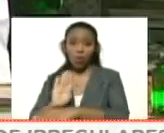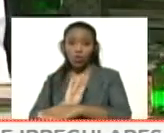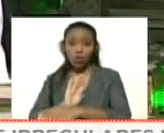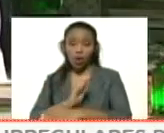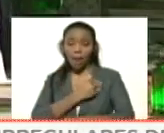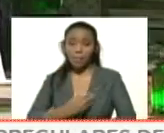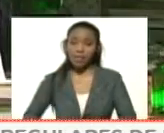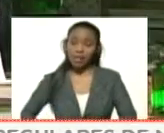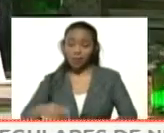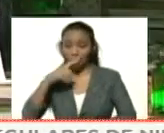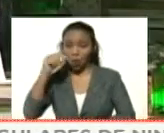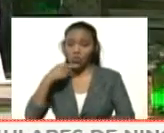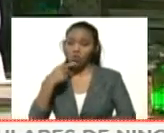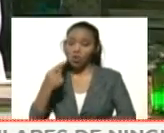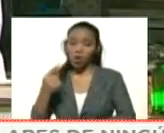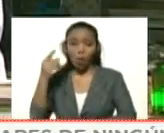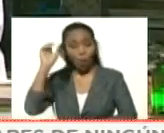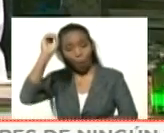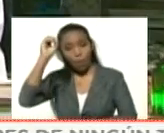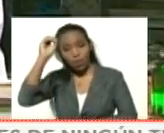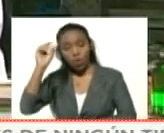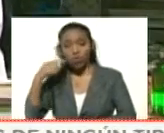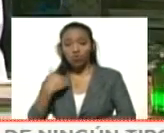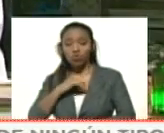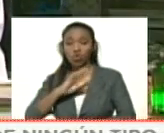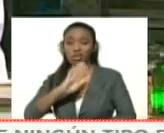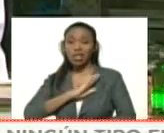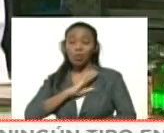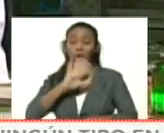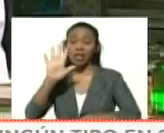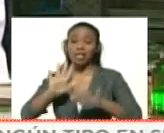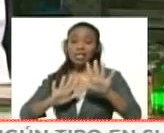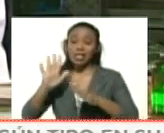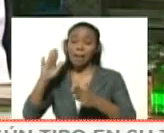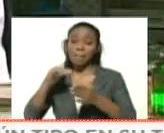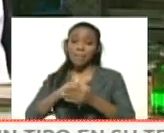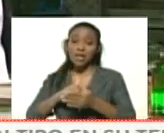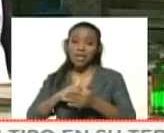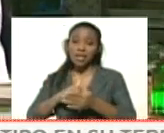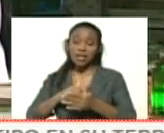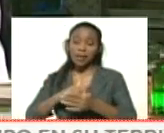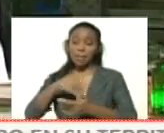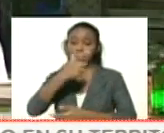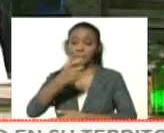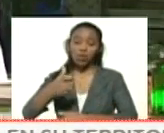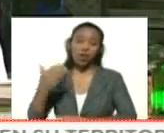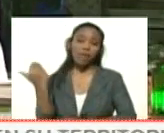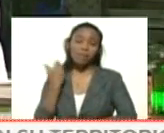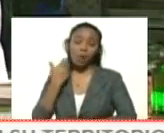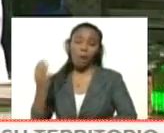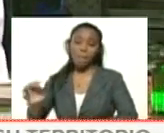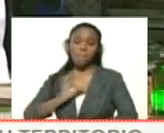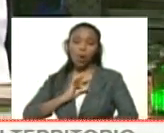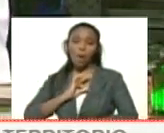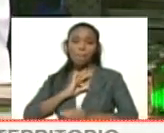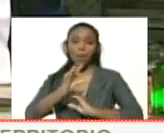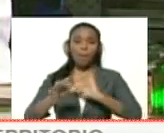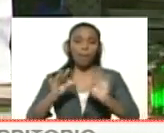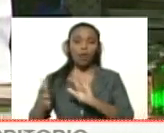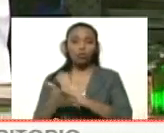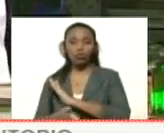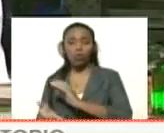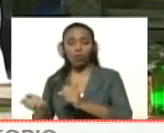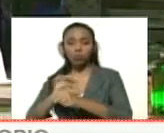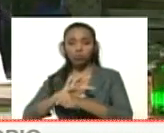presidente Maduro, tendríamos más de 15.000 casos de infección por coronavirus